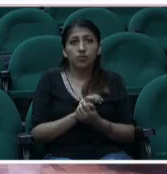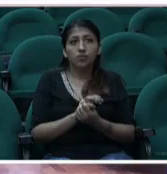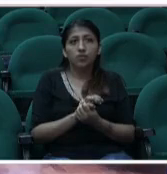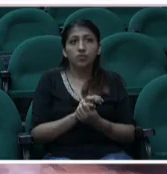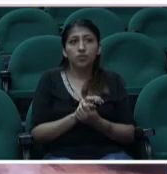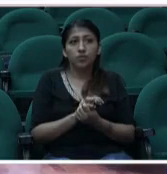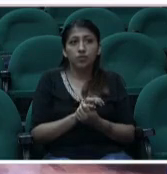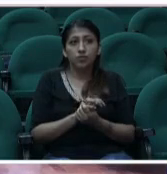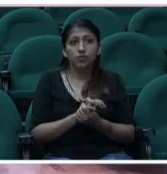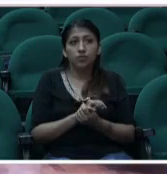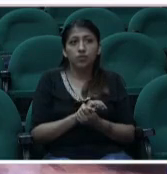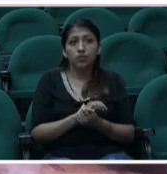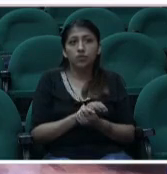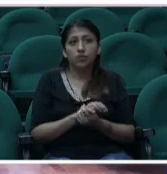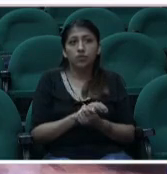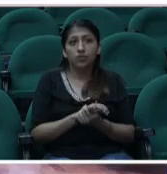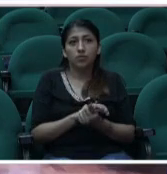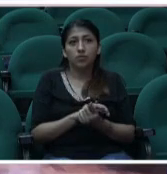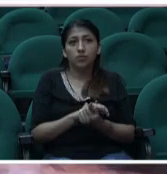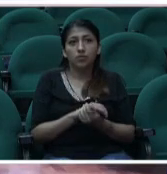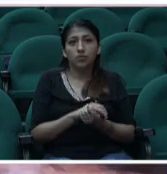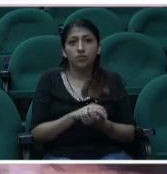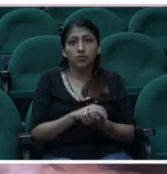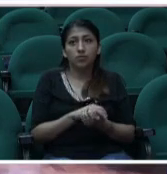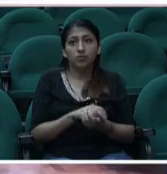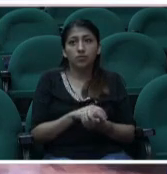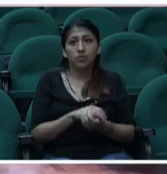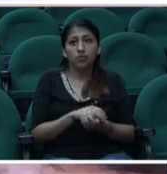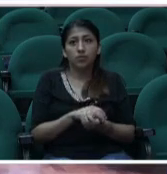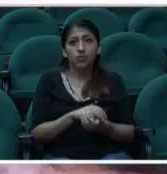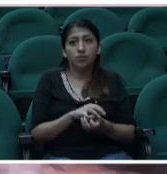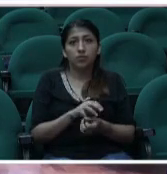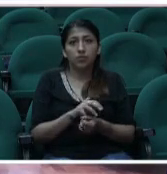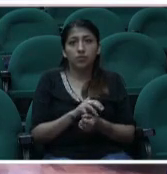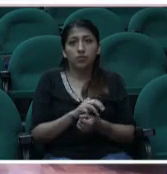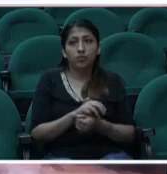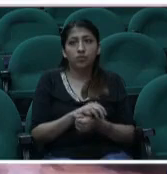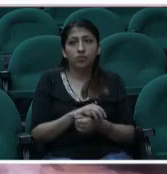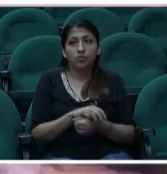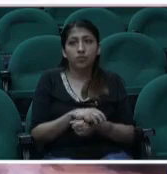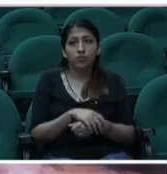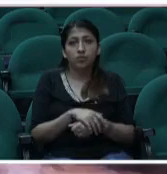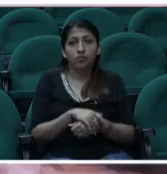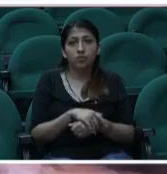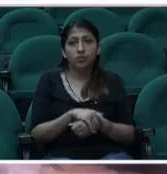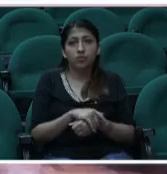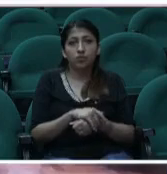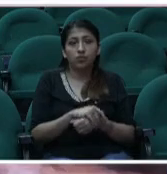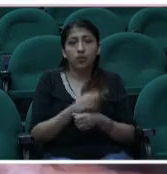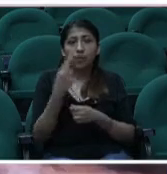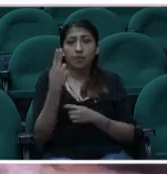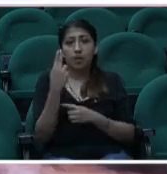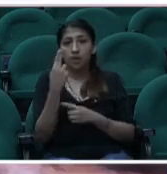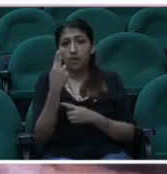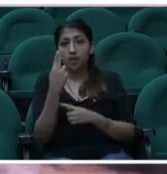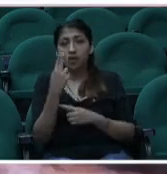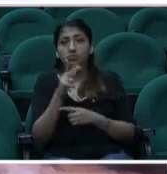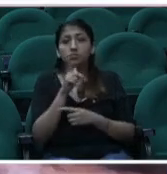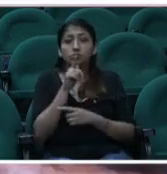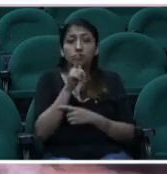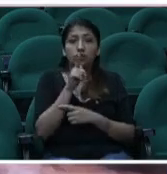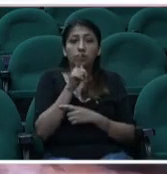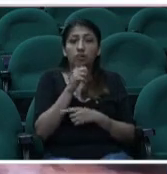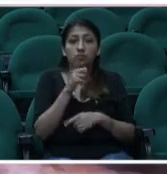ya el número 12 en game and el 1 granda y entonces las parejas serían